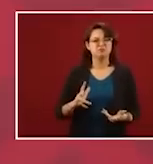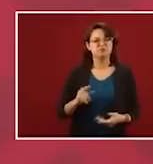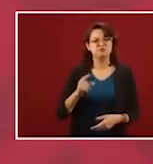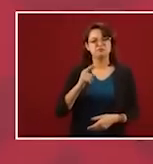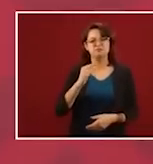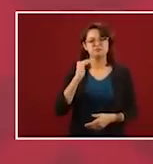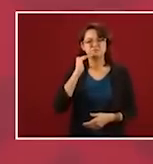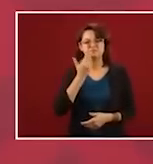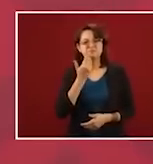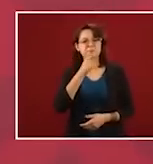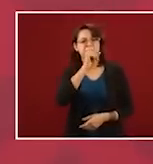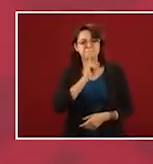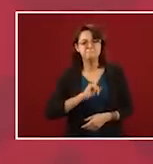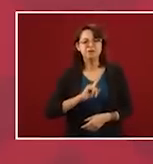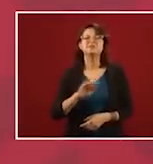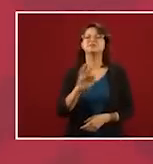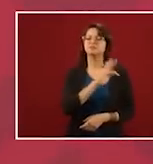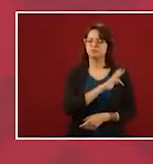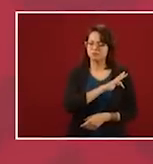distorsionando las cosas,